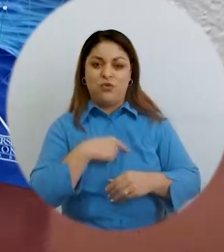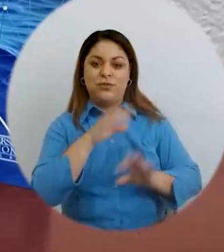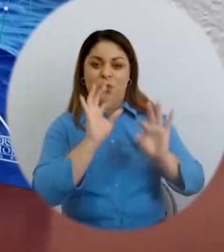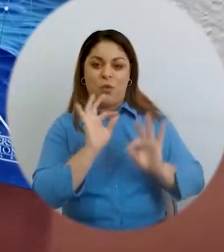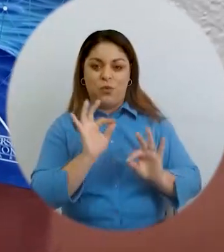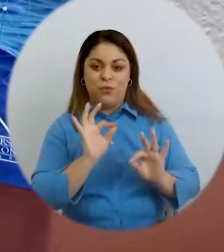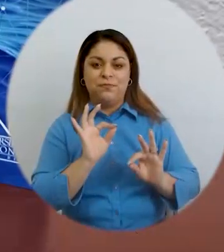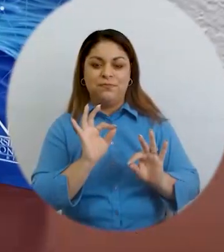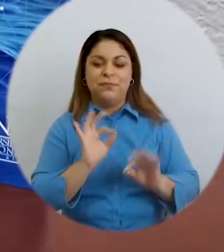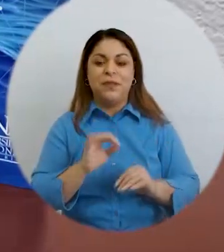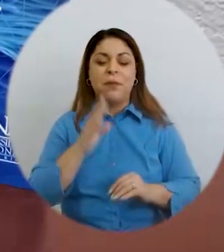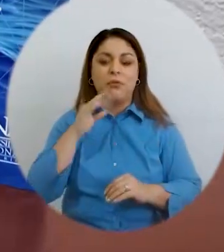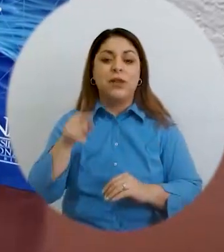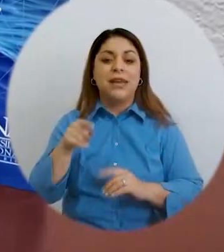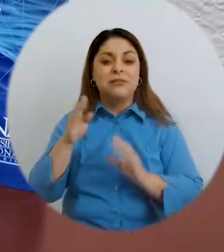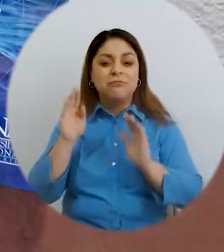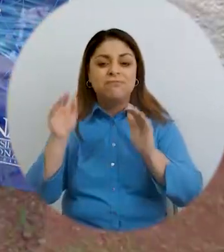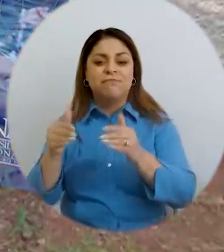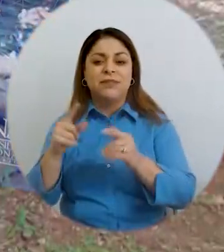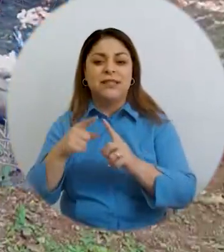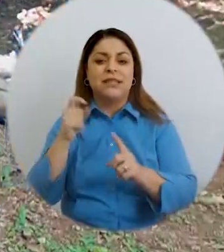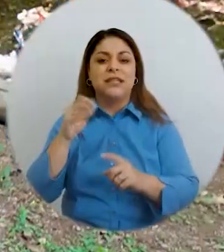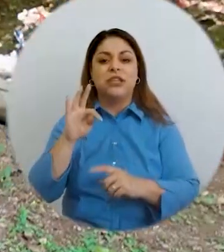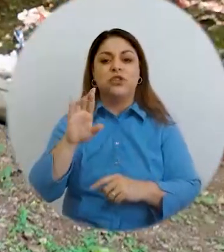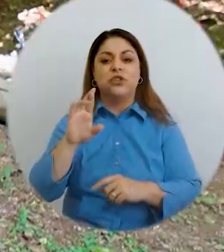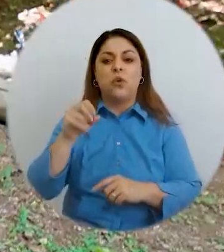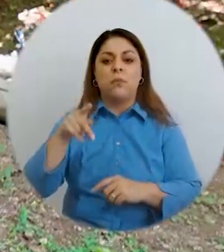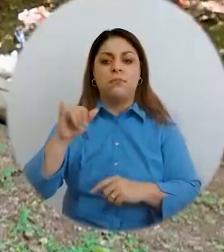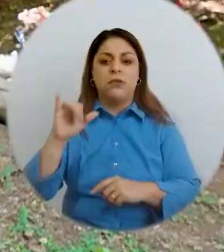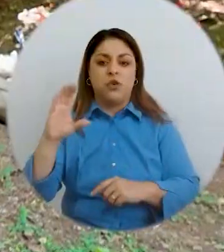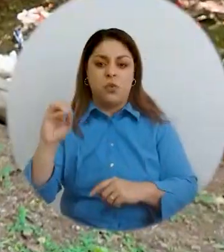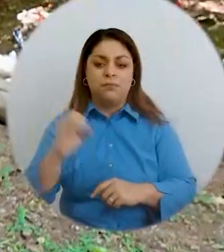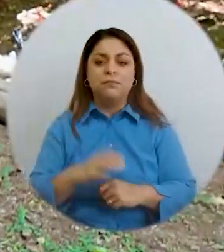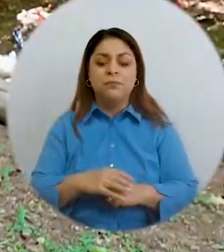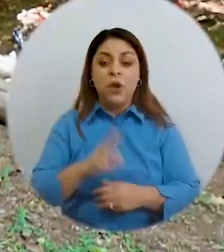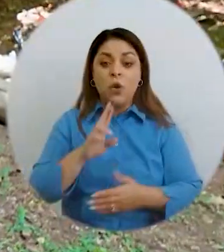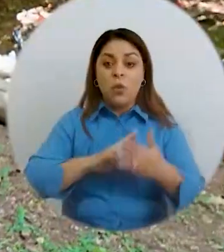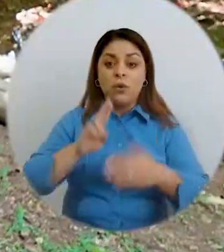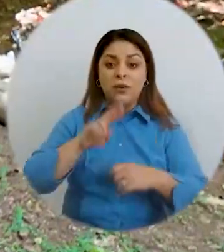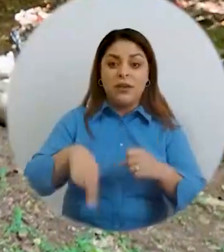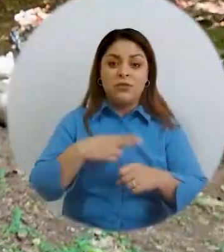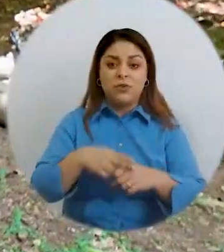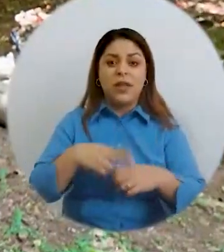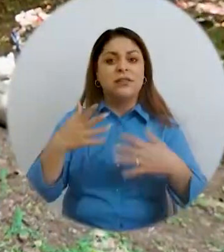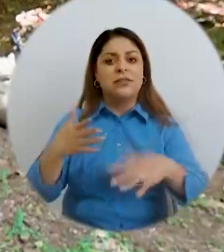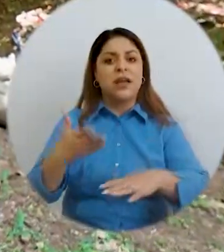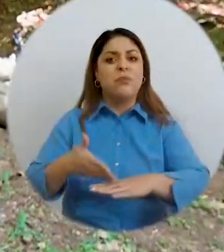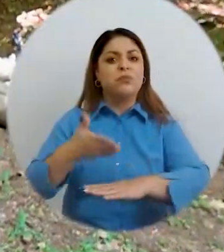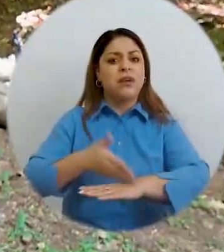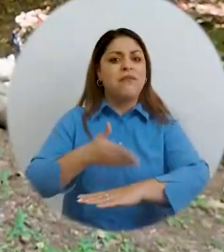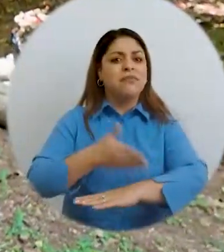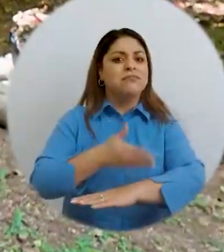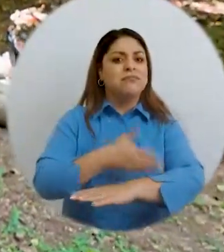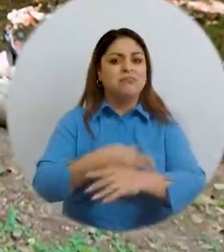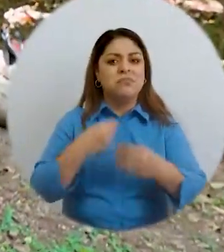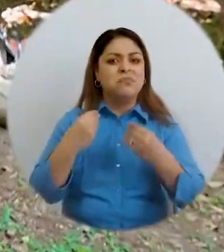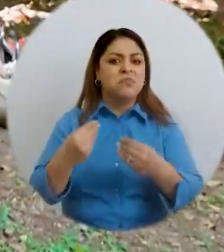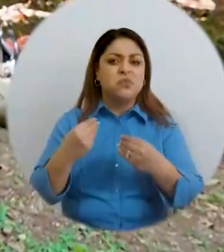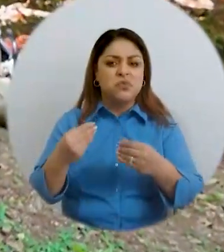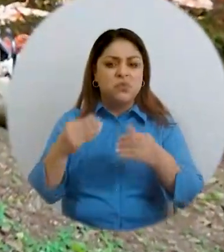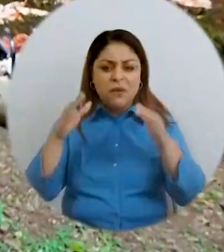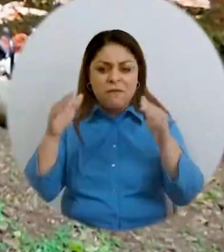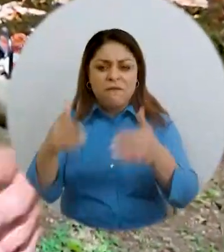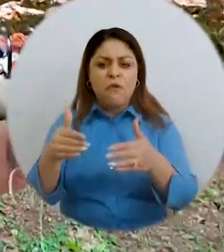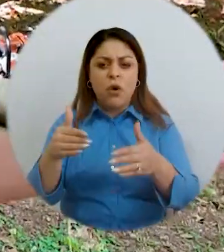el trópico. Nosotros en la universidad hemos abordado mucho, hemos avanzado en conocimientos sobre la gestión de los